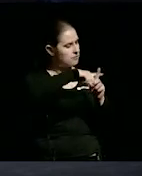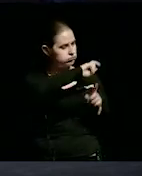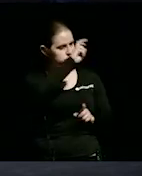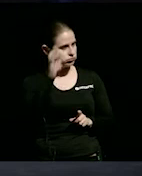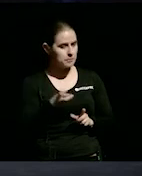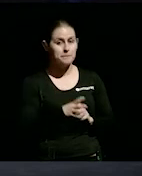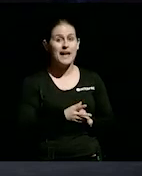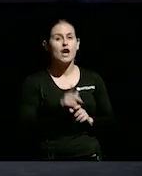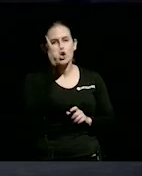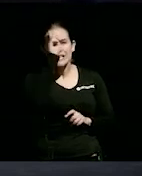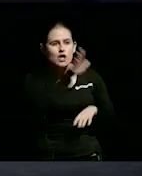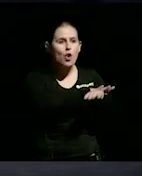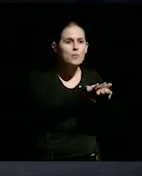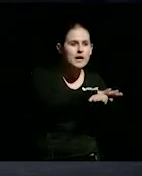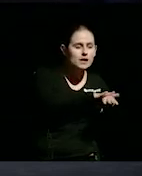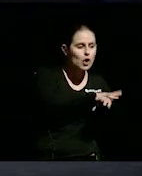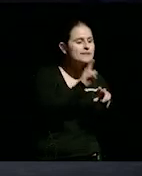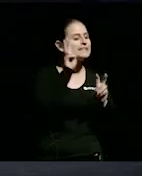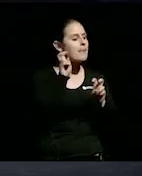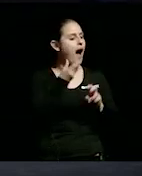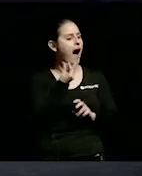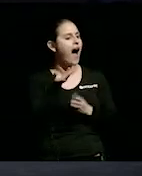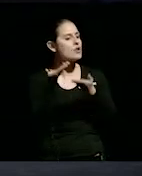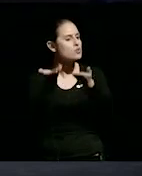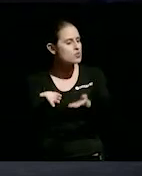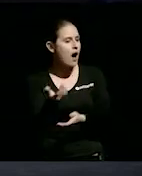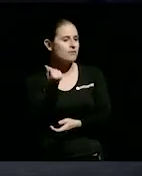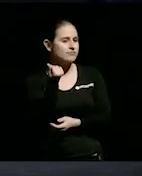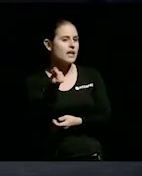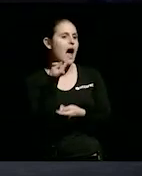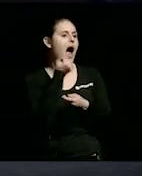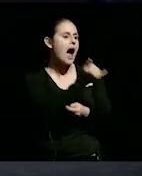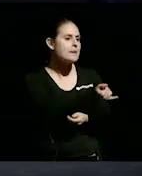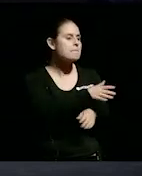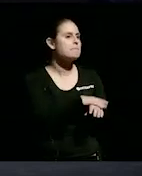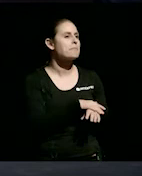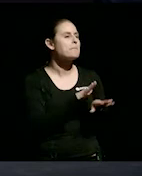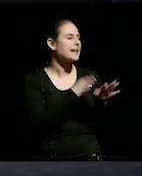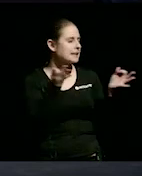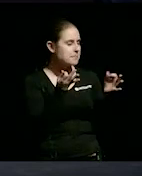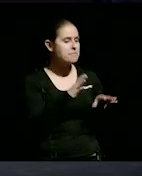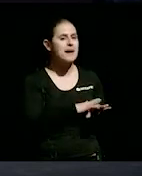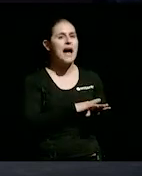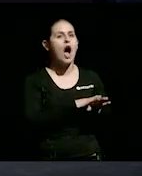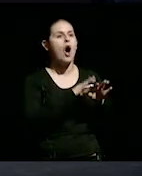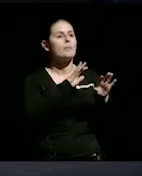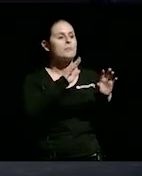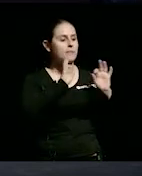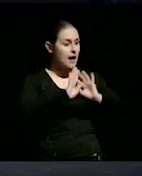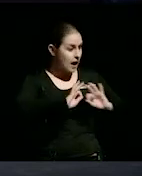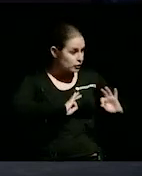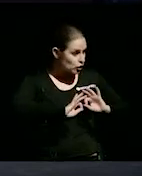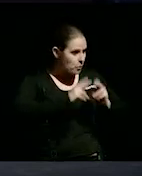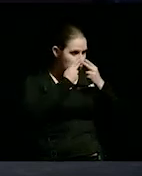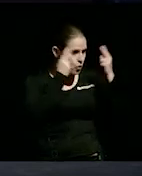existe algún tipo de ayuda o incentivo para que en los programas de los teatros como este, un teatro público